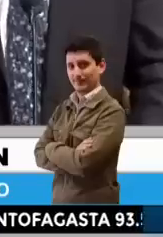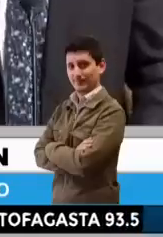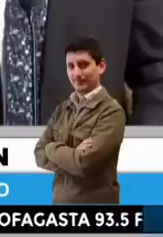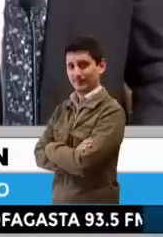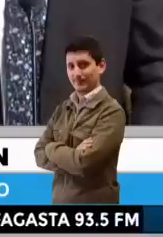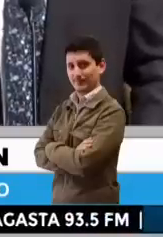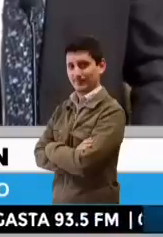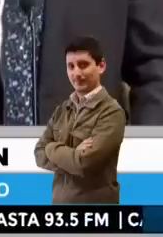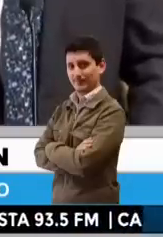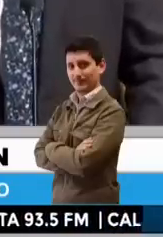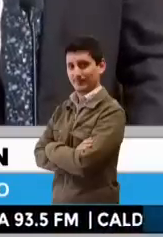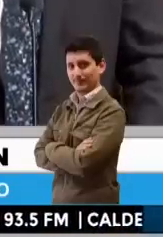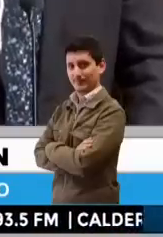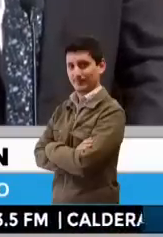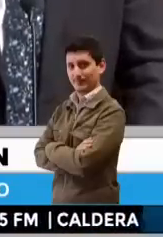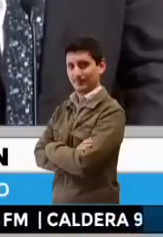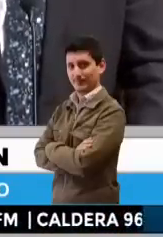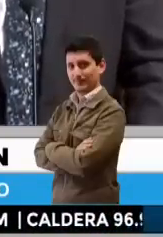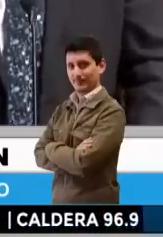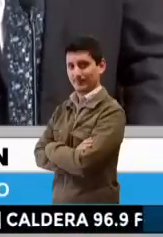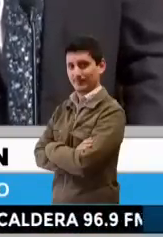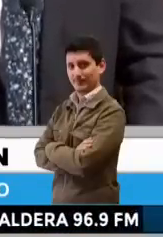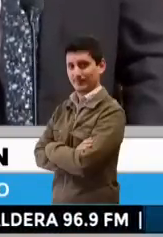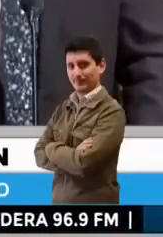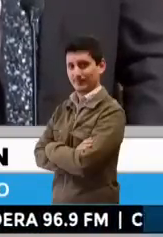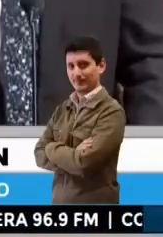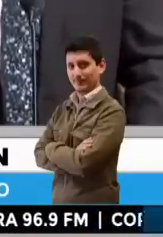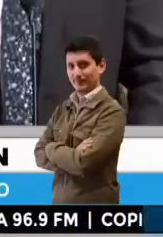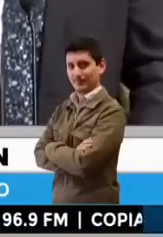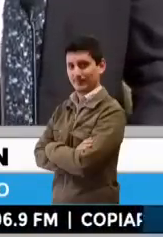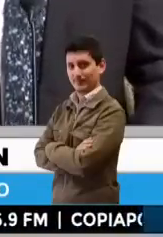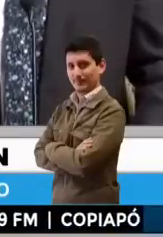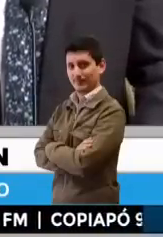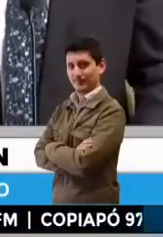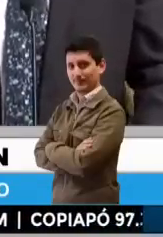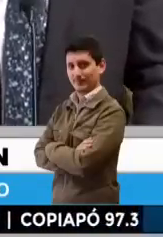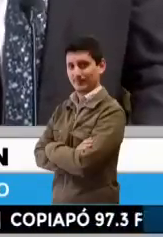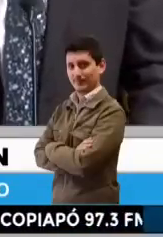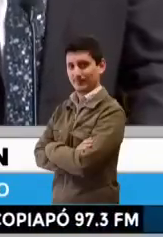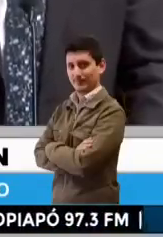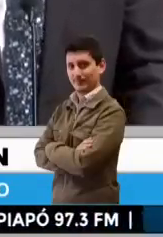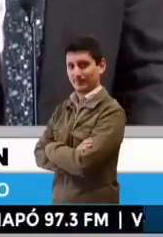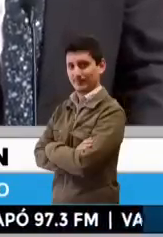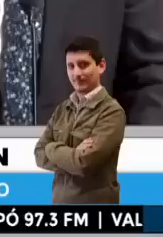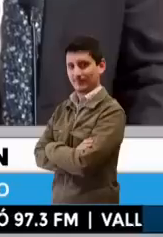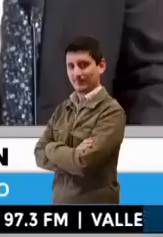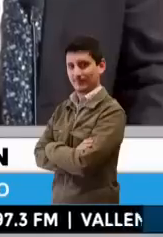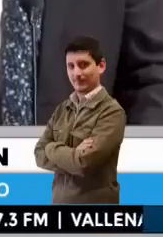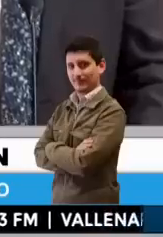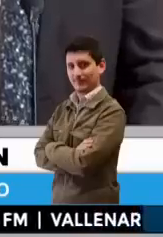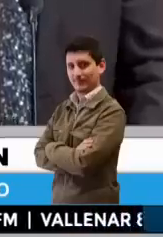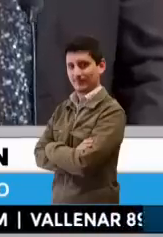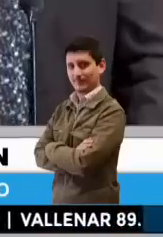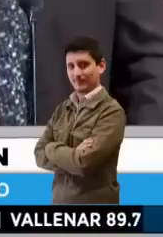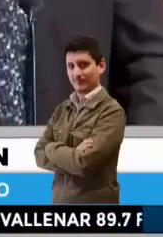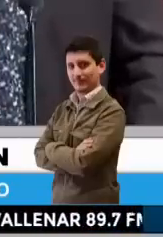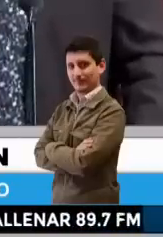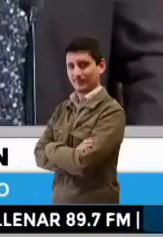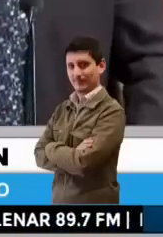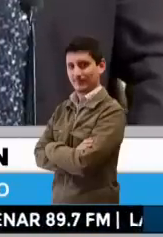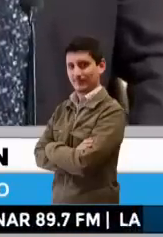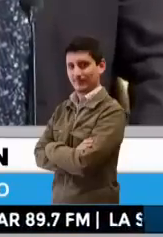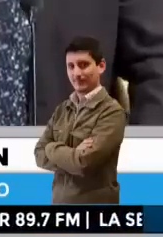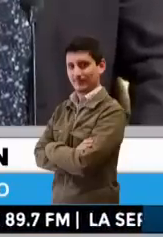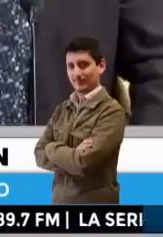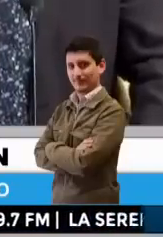la política, pero vieja, vieja, vieja. Ofrecerte algo en tu región a cambio de un voto de reforma tributaria que no tiene nada que hacer, nada que ver.